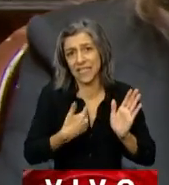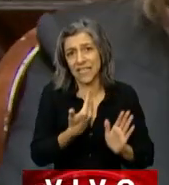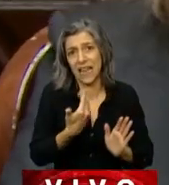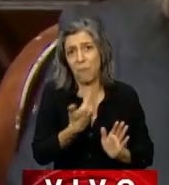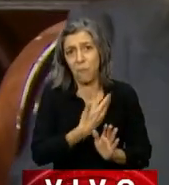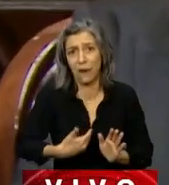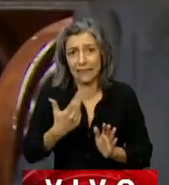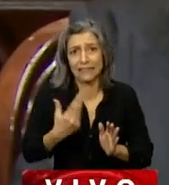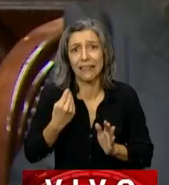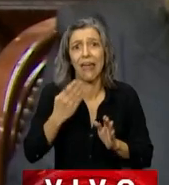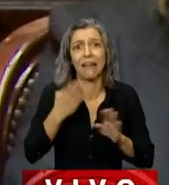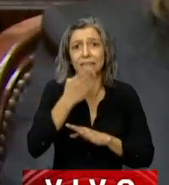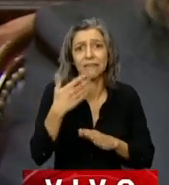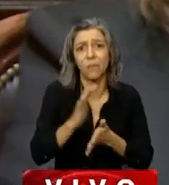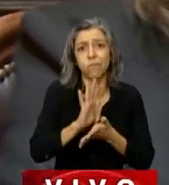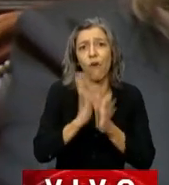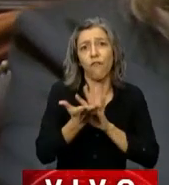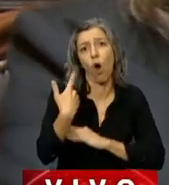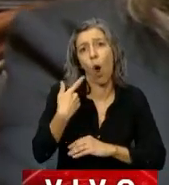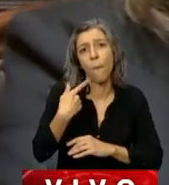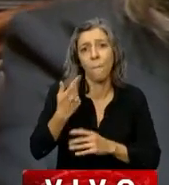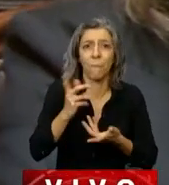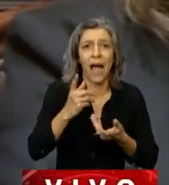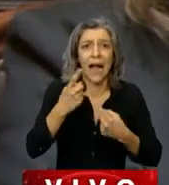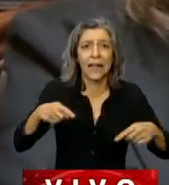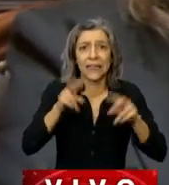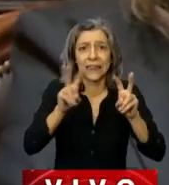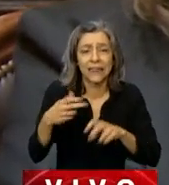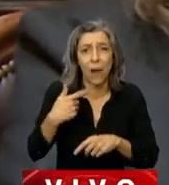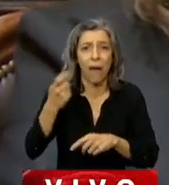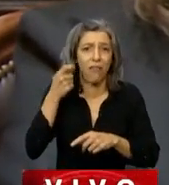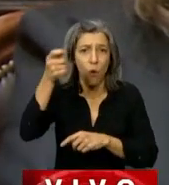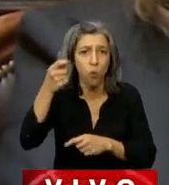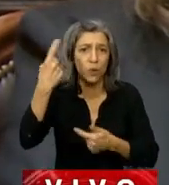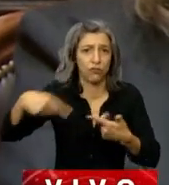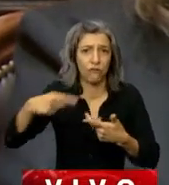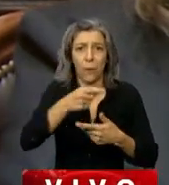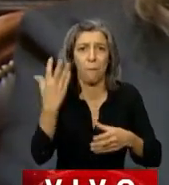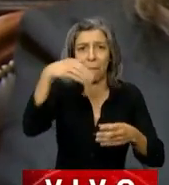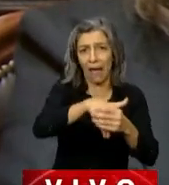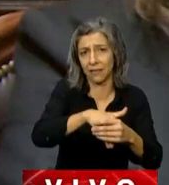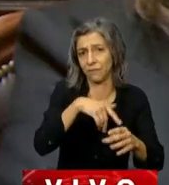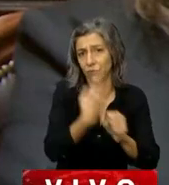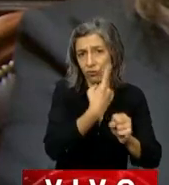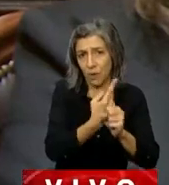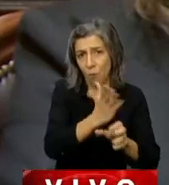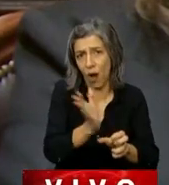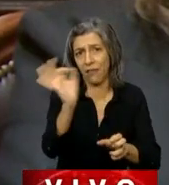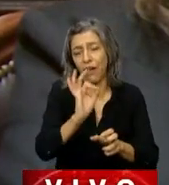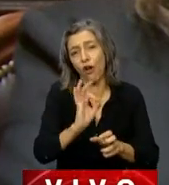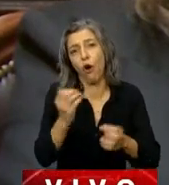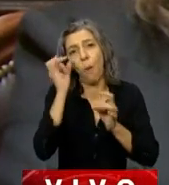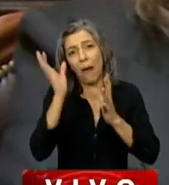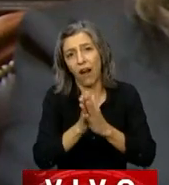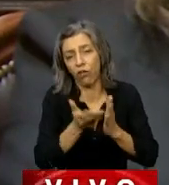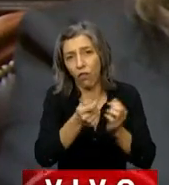funciones judiciales, arrogarse el conocimiento de causas pendientes o restablecer las fenecidas. El artículo